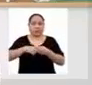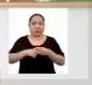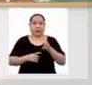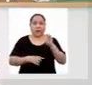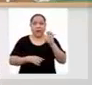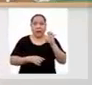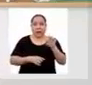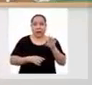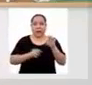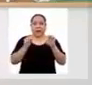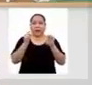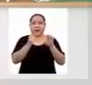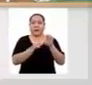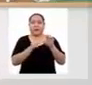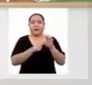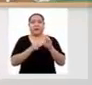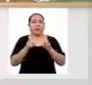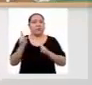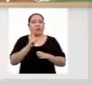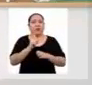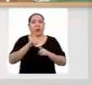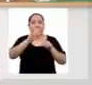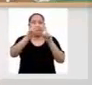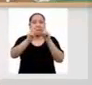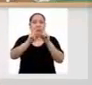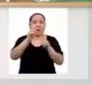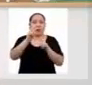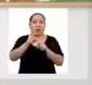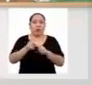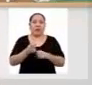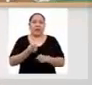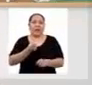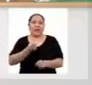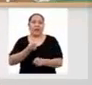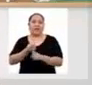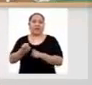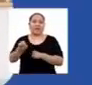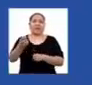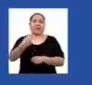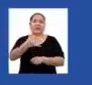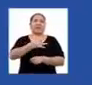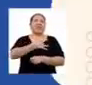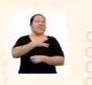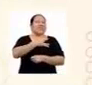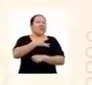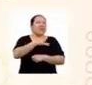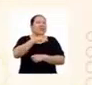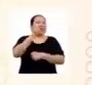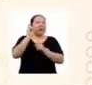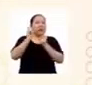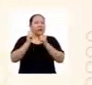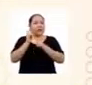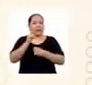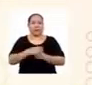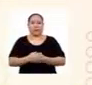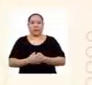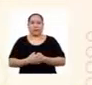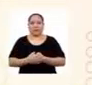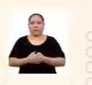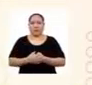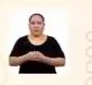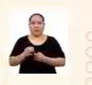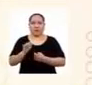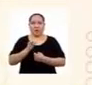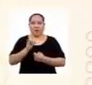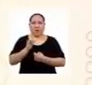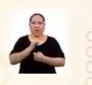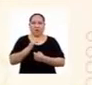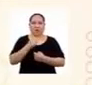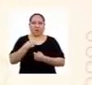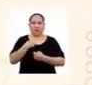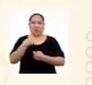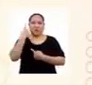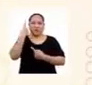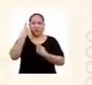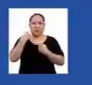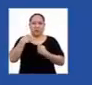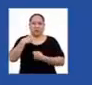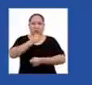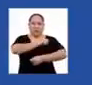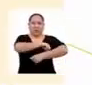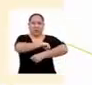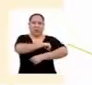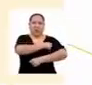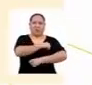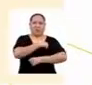E. No deben hacerse preguntas que ofendan a los encuestados. Como casi me ofenden a mí con la pregunta del